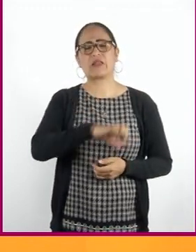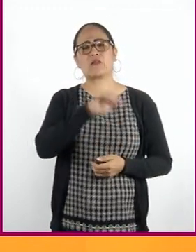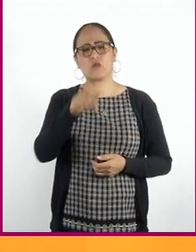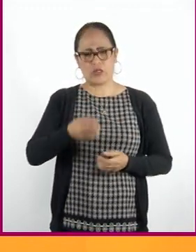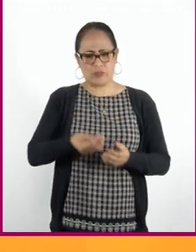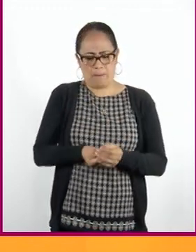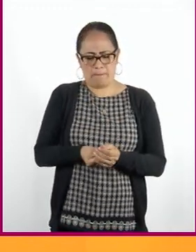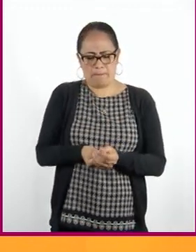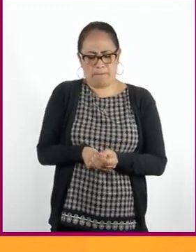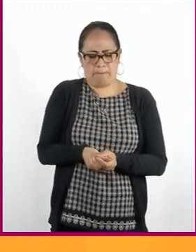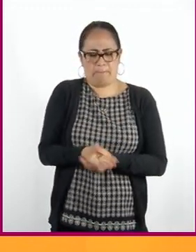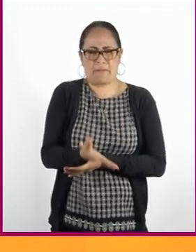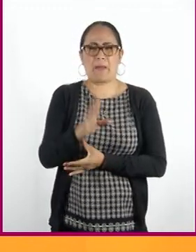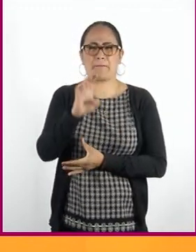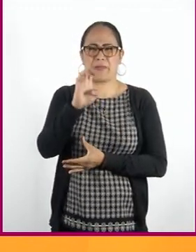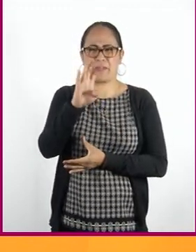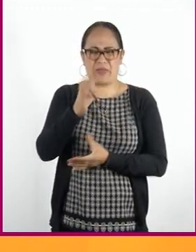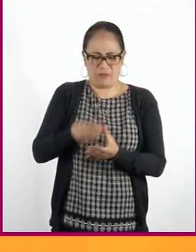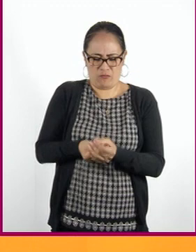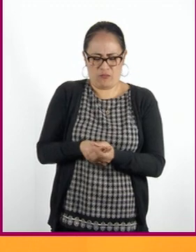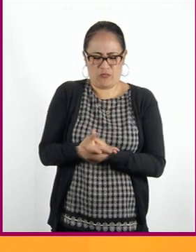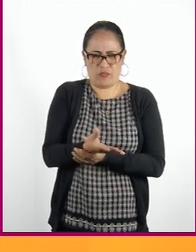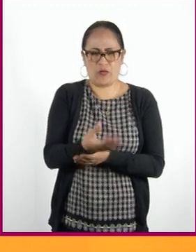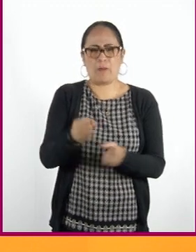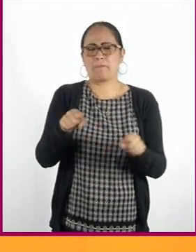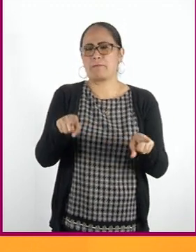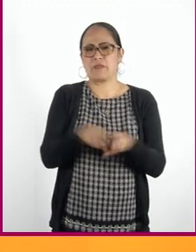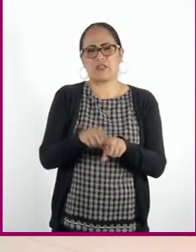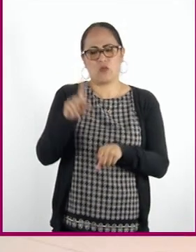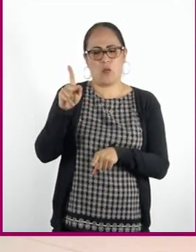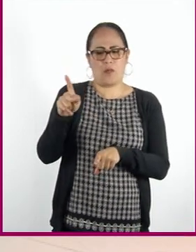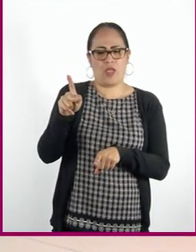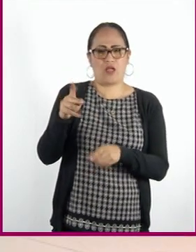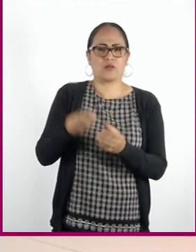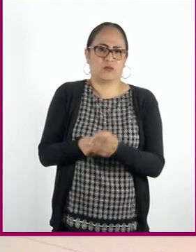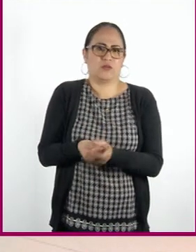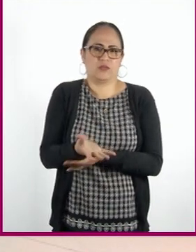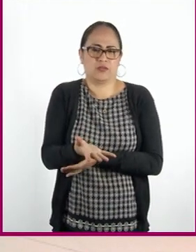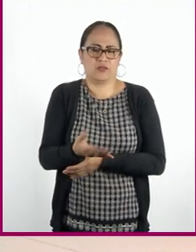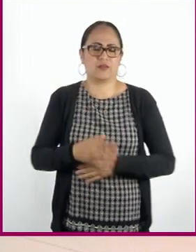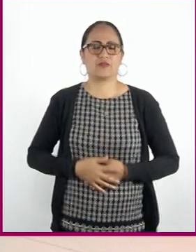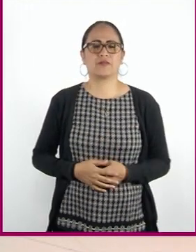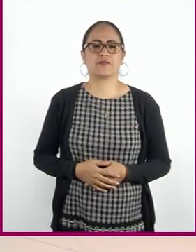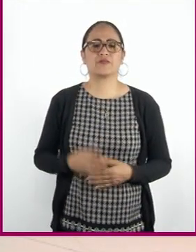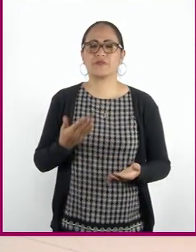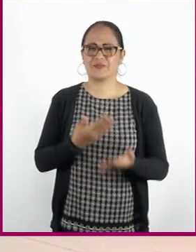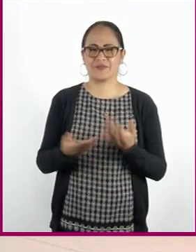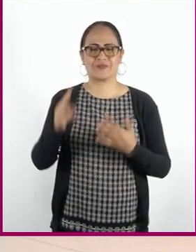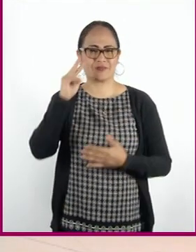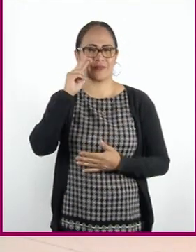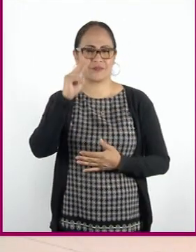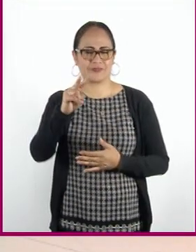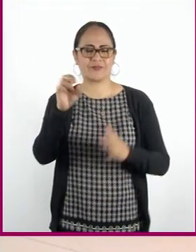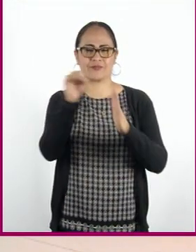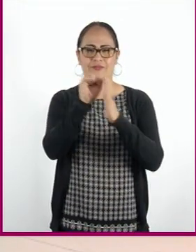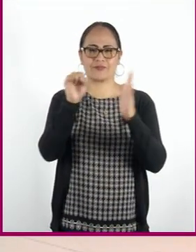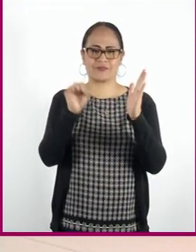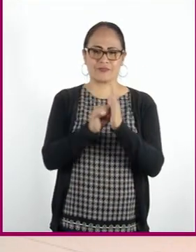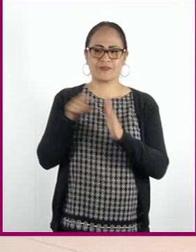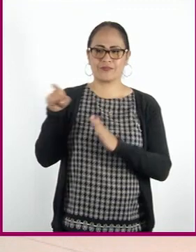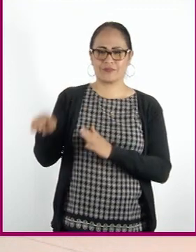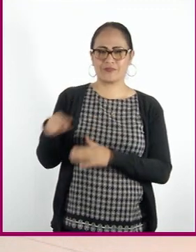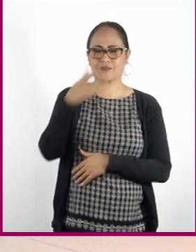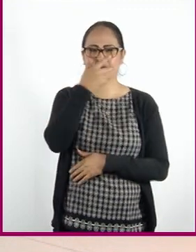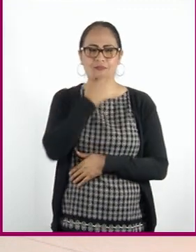bebés durante el parto, así como del flujo menstrual. Ahora veamos cómo está formado el sistema reproductor